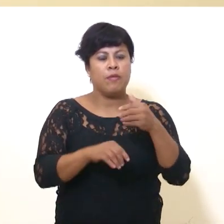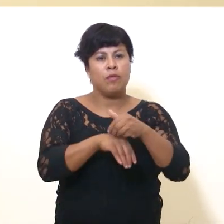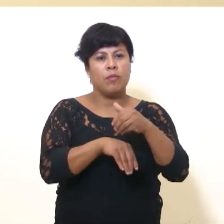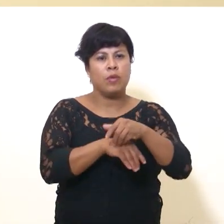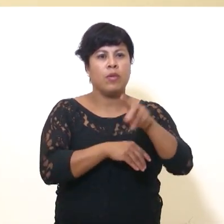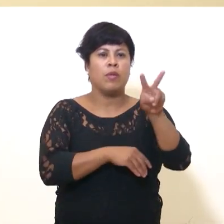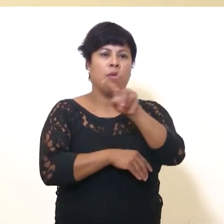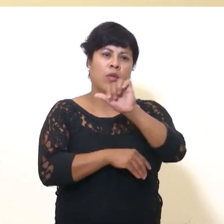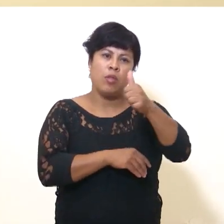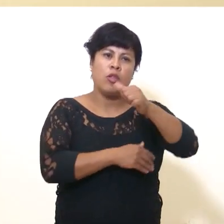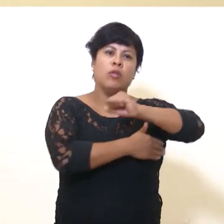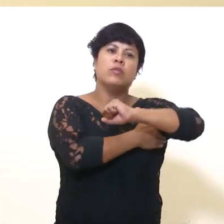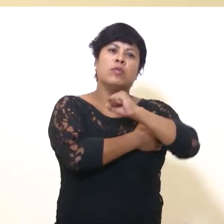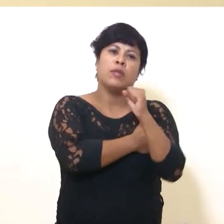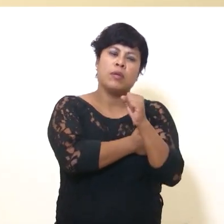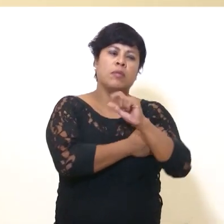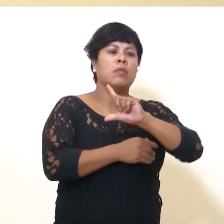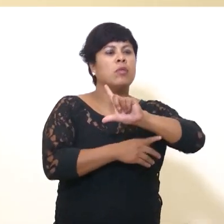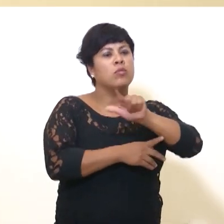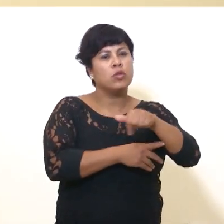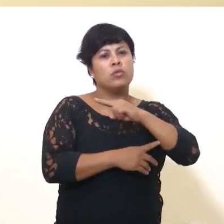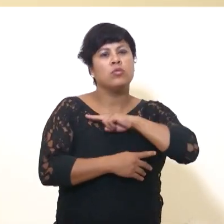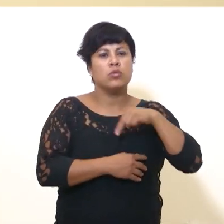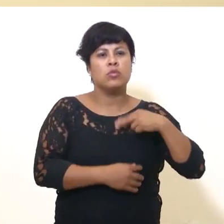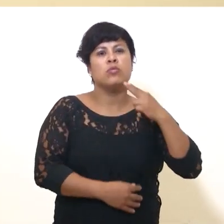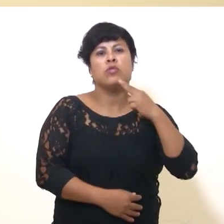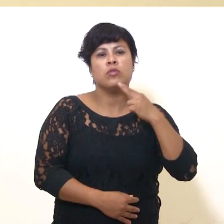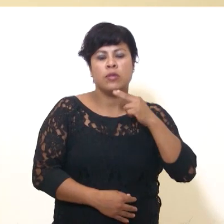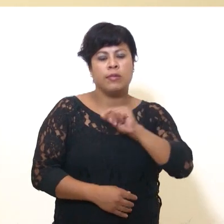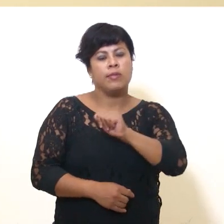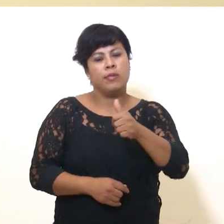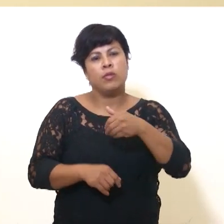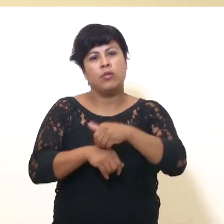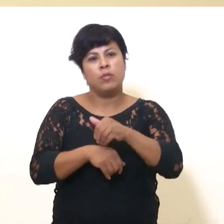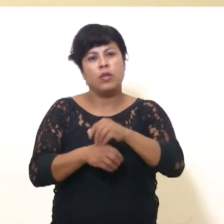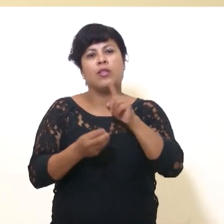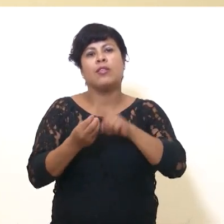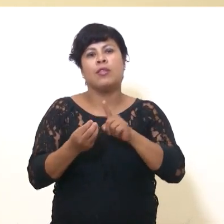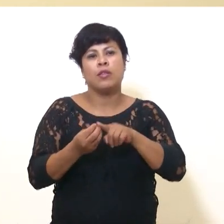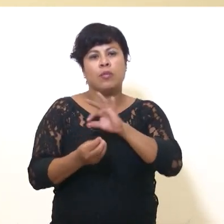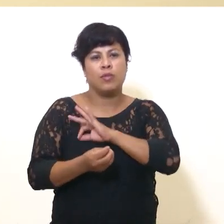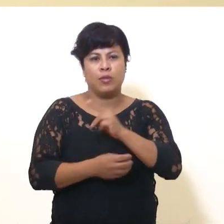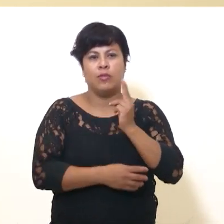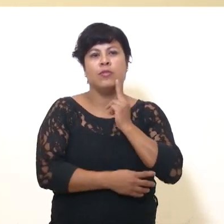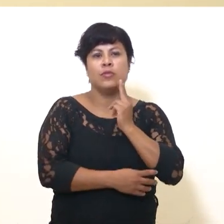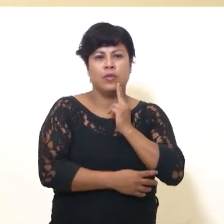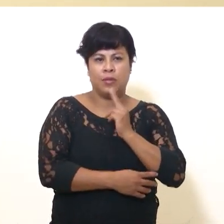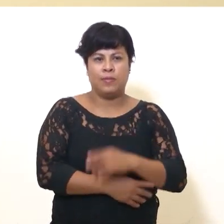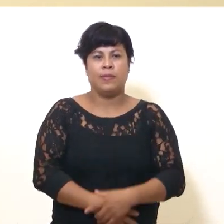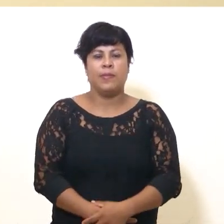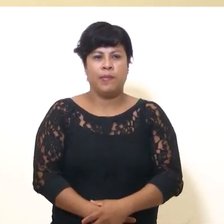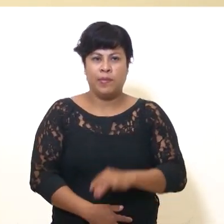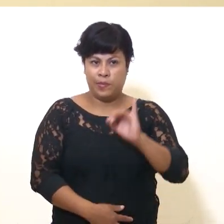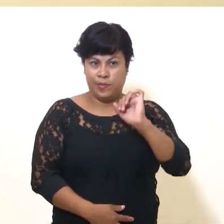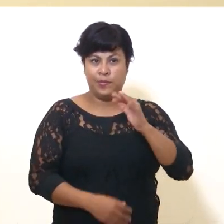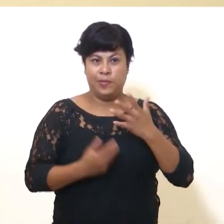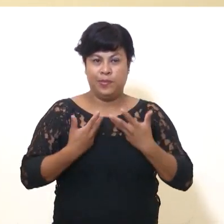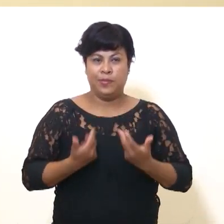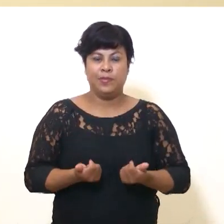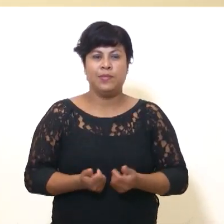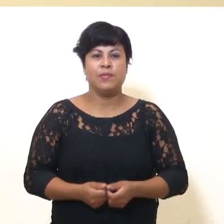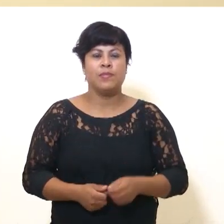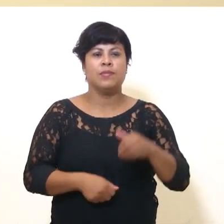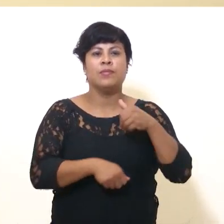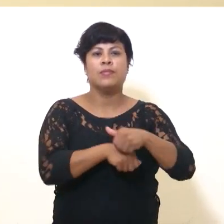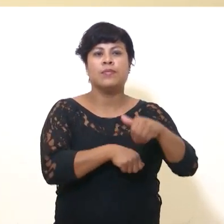Y estos pequeñines los vamos a guardar porque ya después vamos a ver cómo y en dónde los vamos a utilizar.